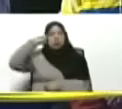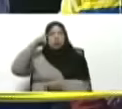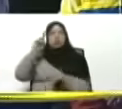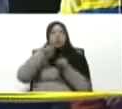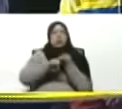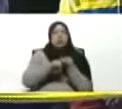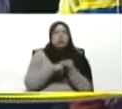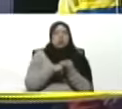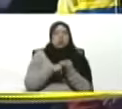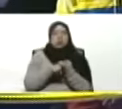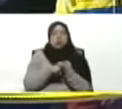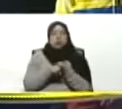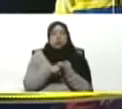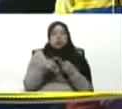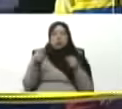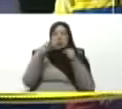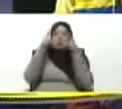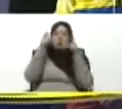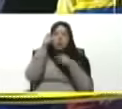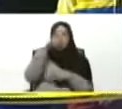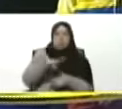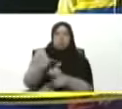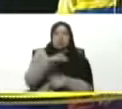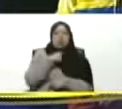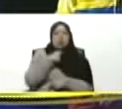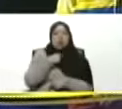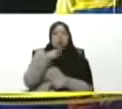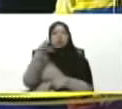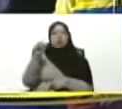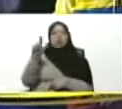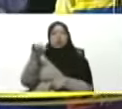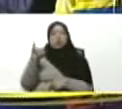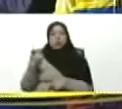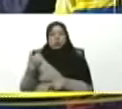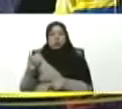su esposa era admiradora de Ali Primera.